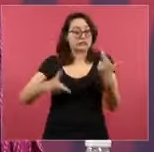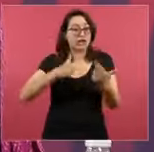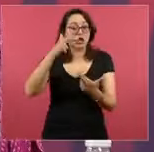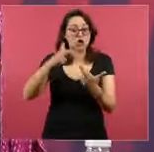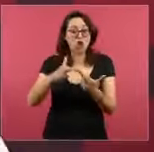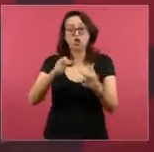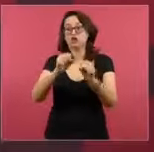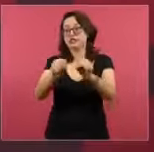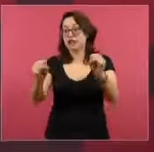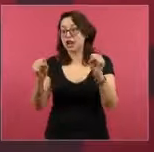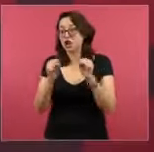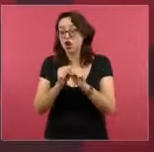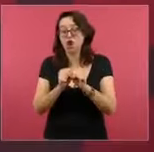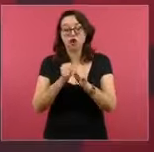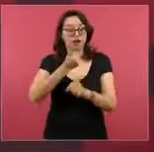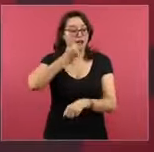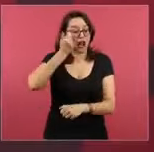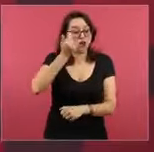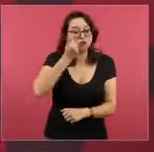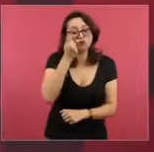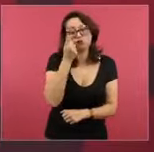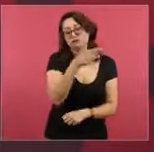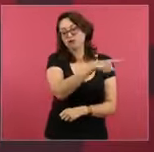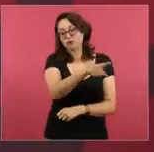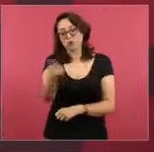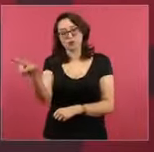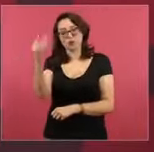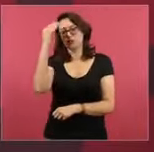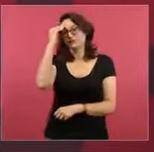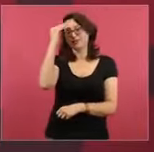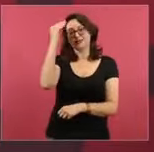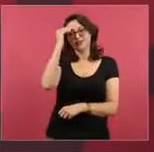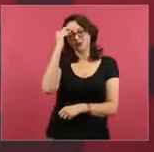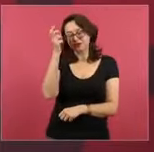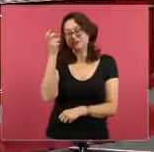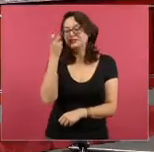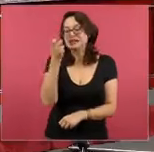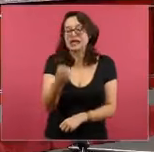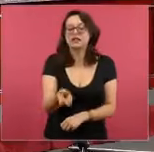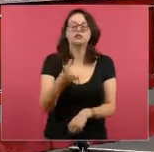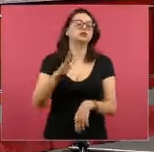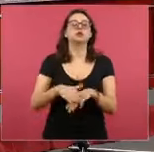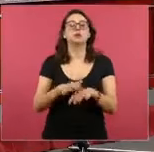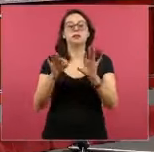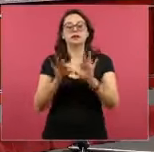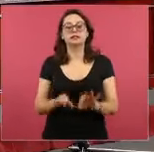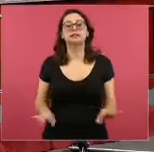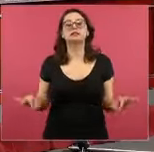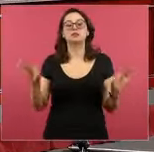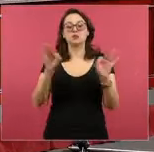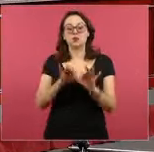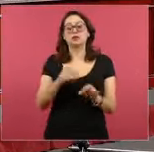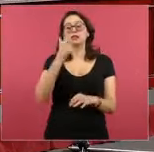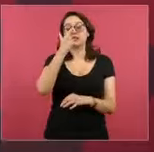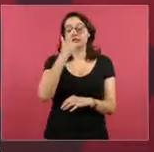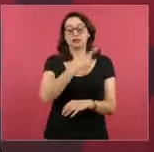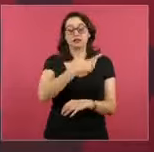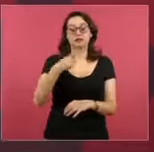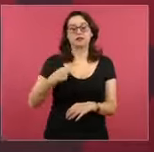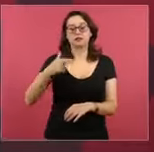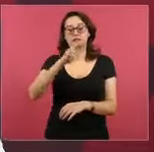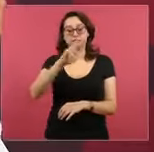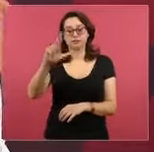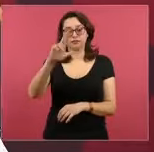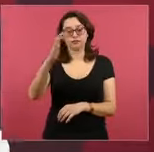qué salón, con qué personas estamos participando. Eso es lo más importante, reconocer que podemos